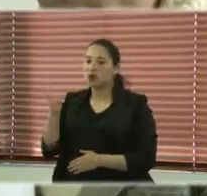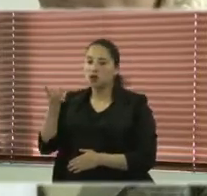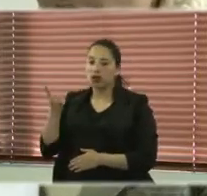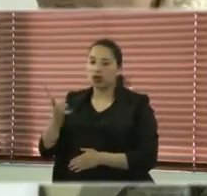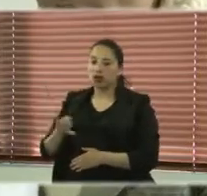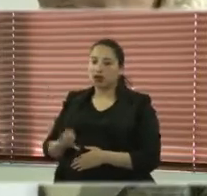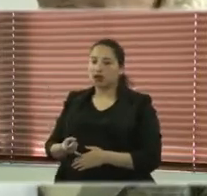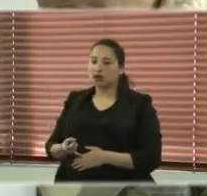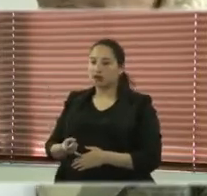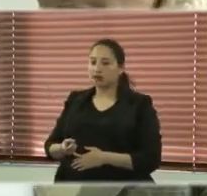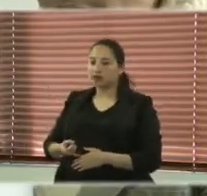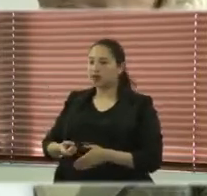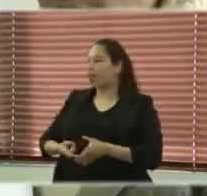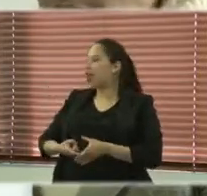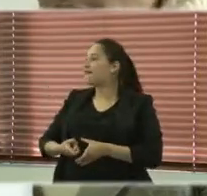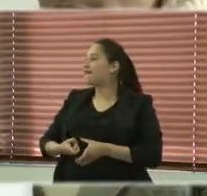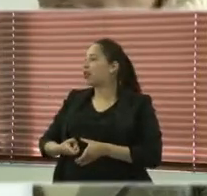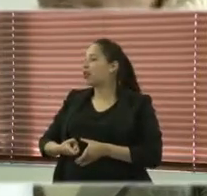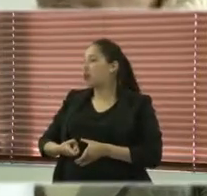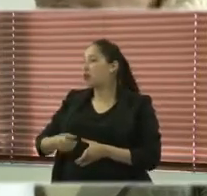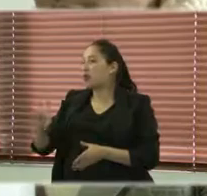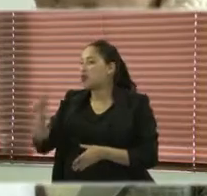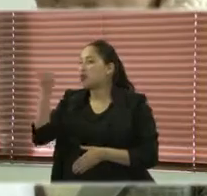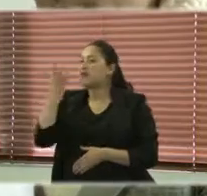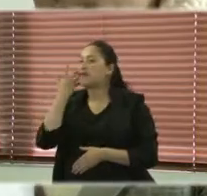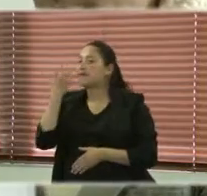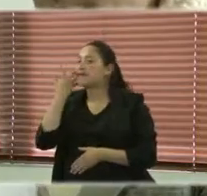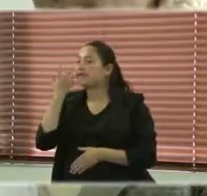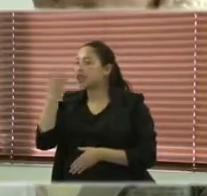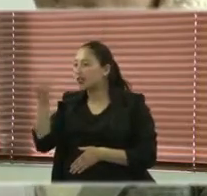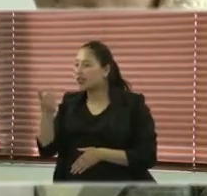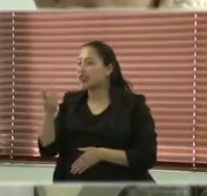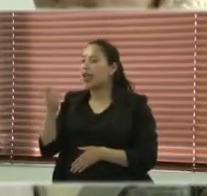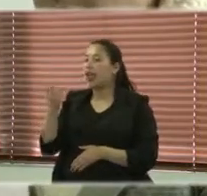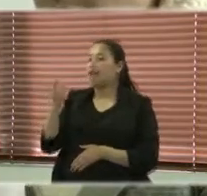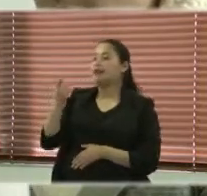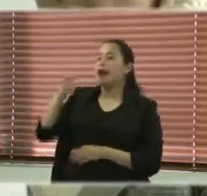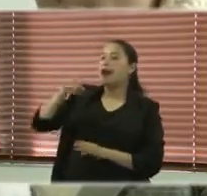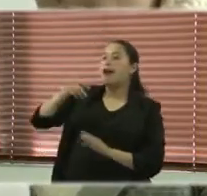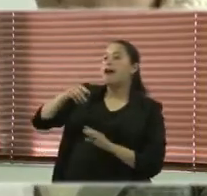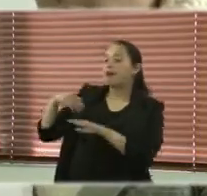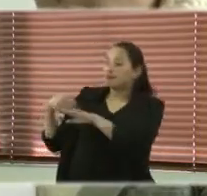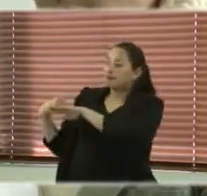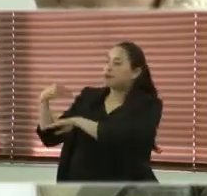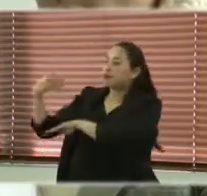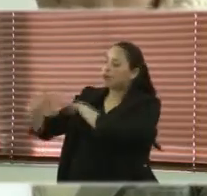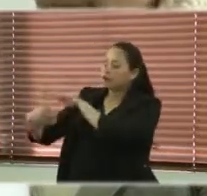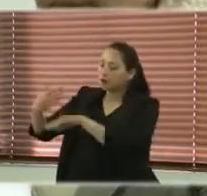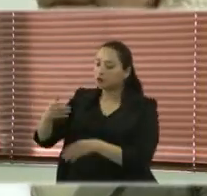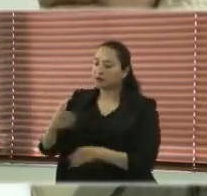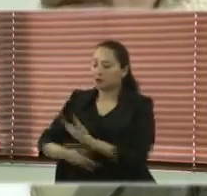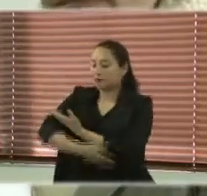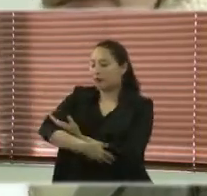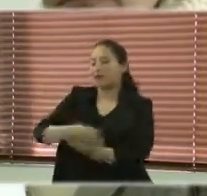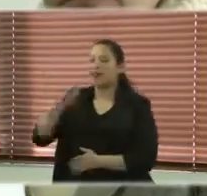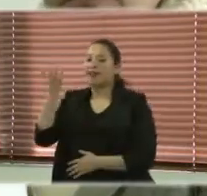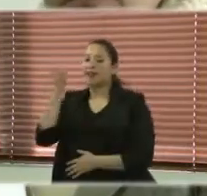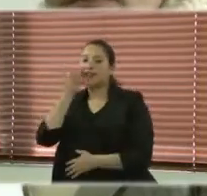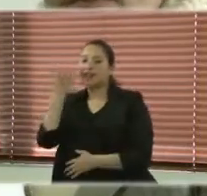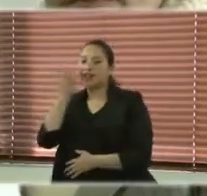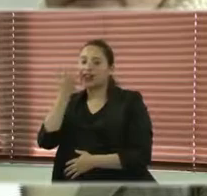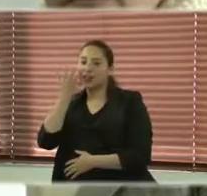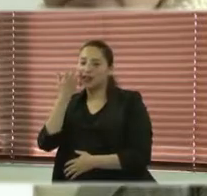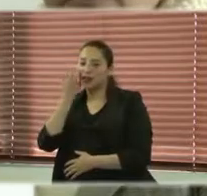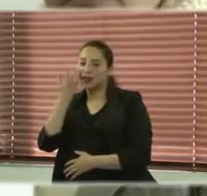llevar a cabo esa recomendación digamos frente a a este a esta recomendación de ajuste de plazos para la interrupción